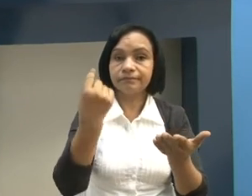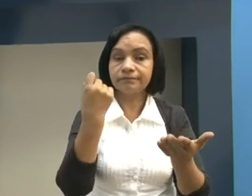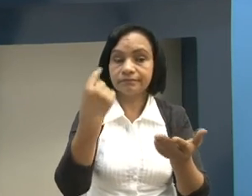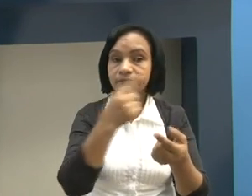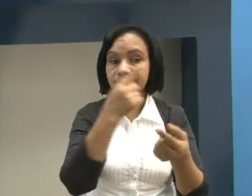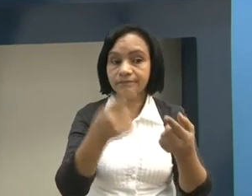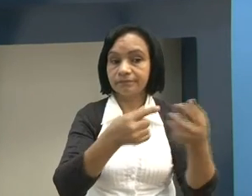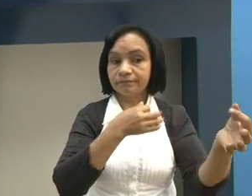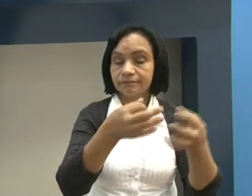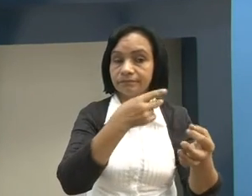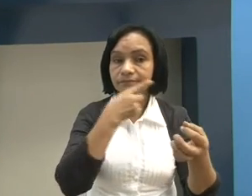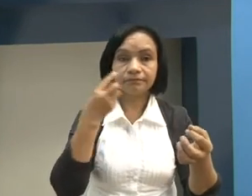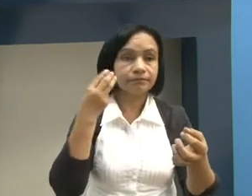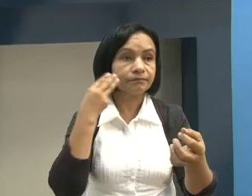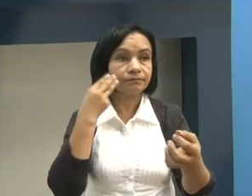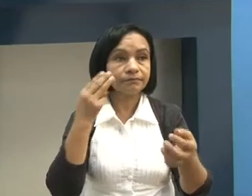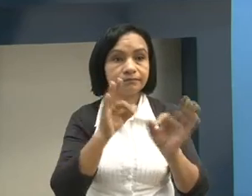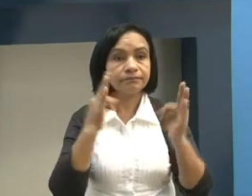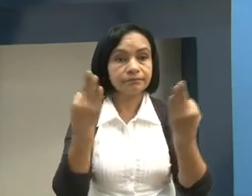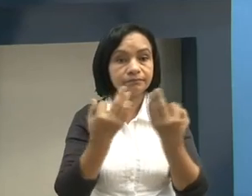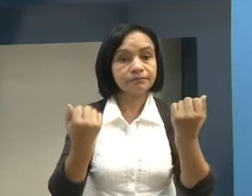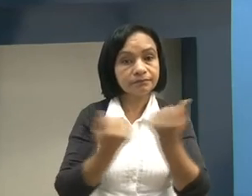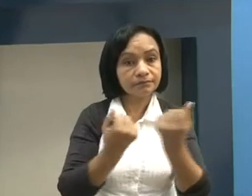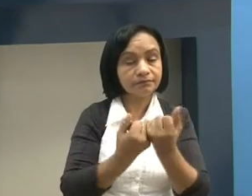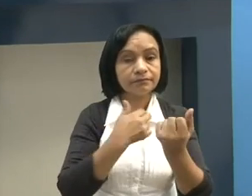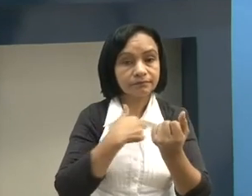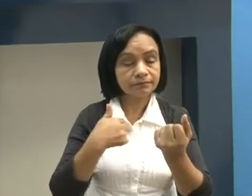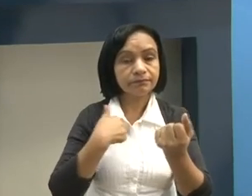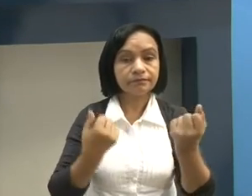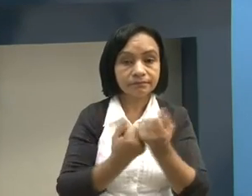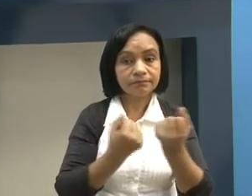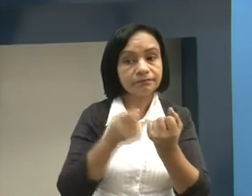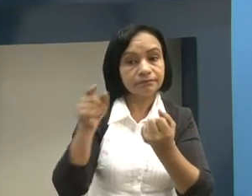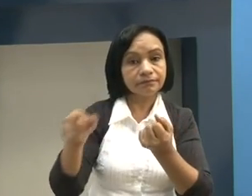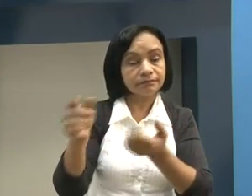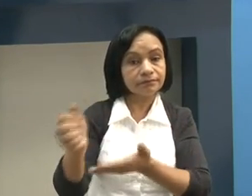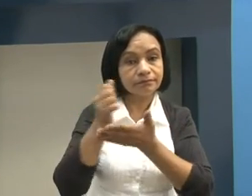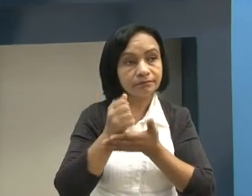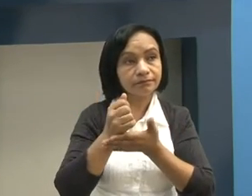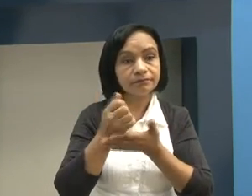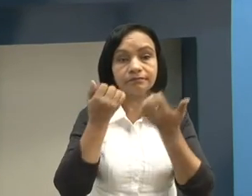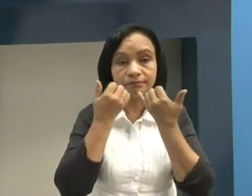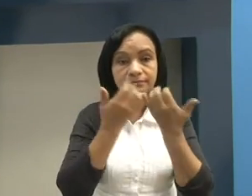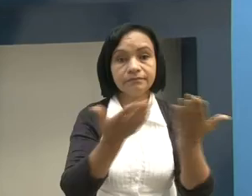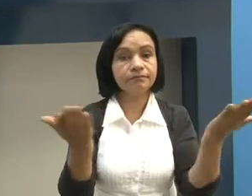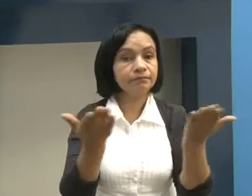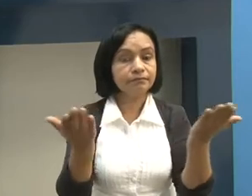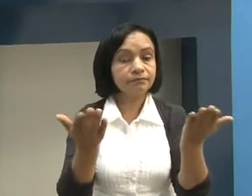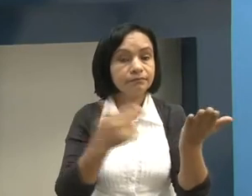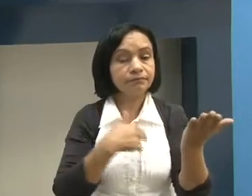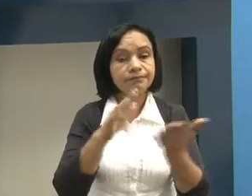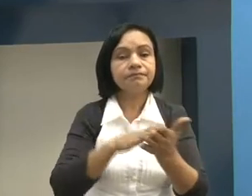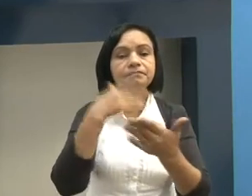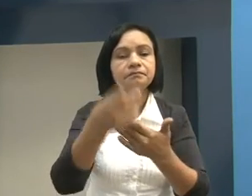no le explicamos al padre y a la madre de la familia que ahí tienen un respaldo, que ahí tienen un apoyo y que ahí tienen una fuente de información, entonces el programa